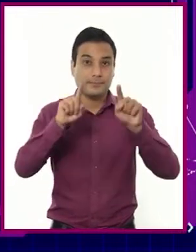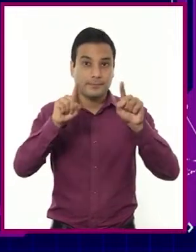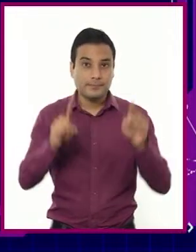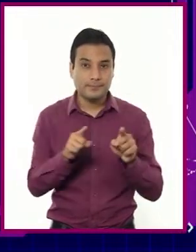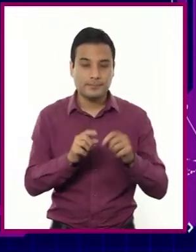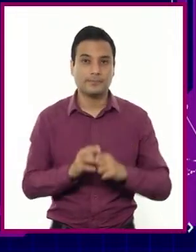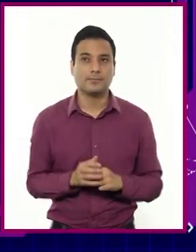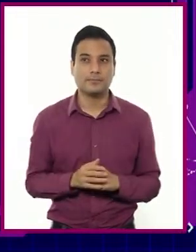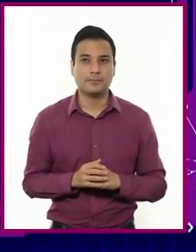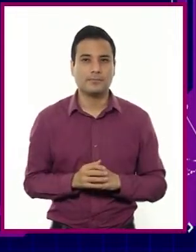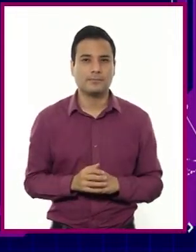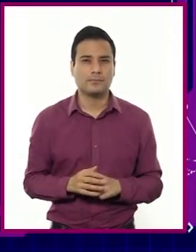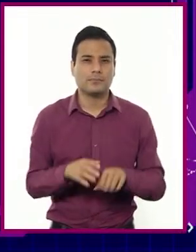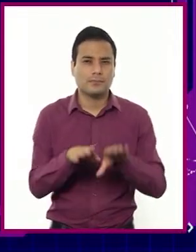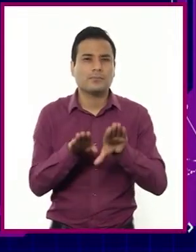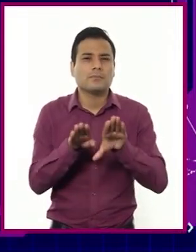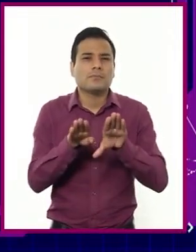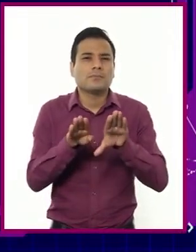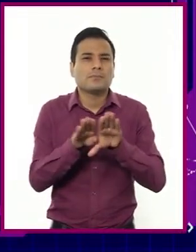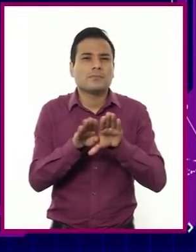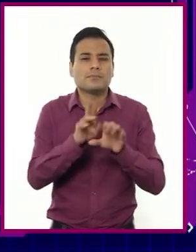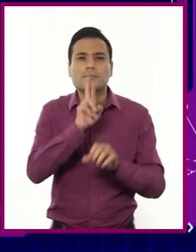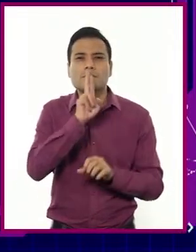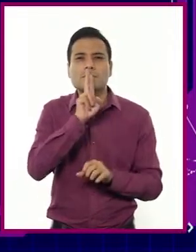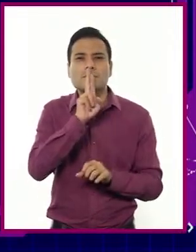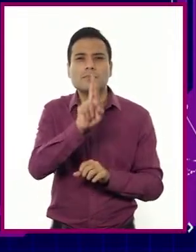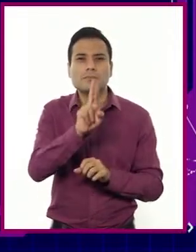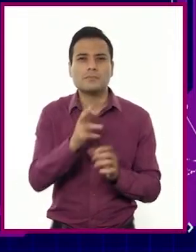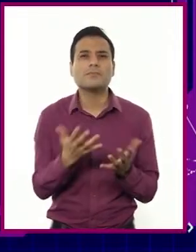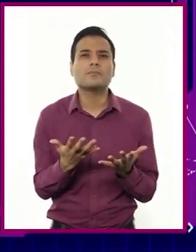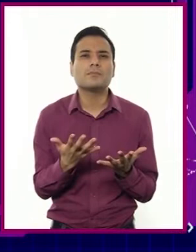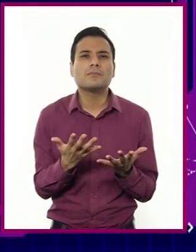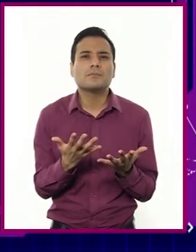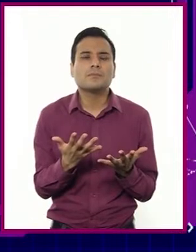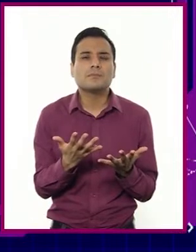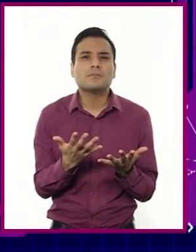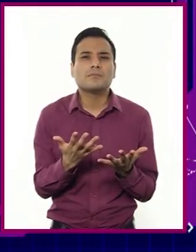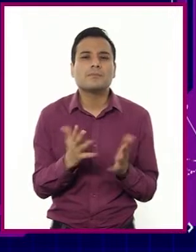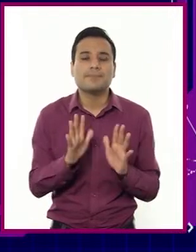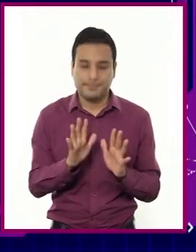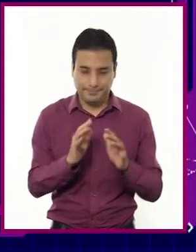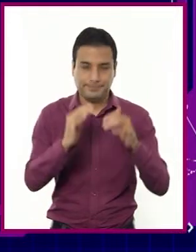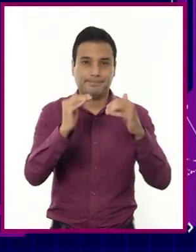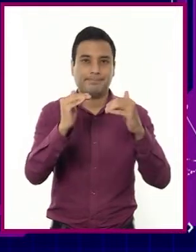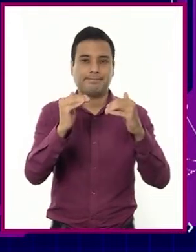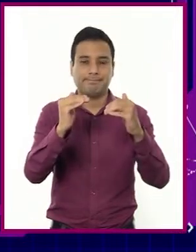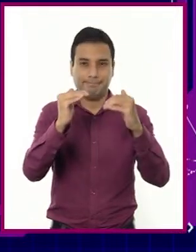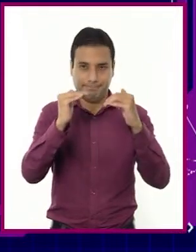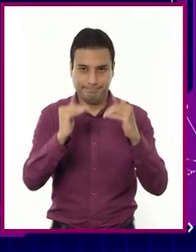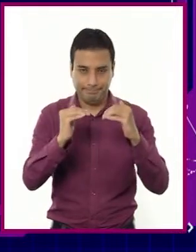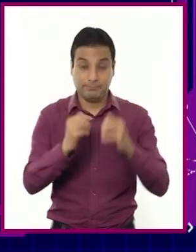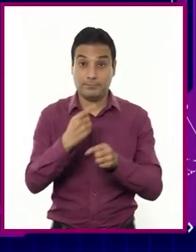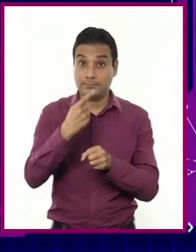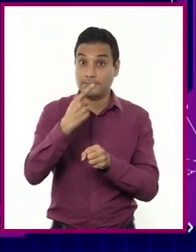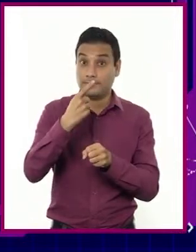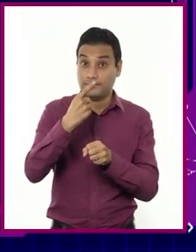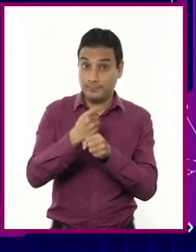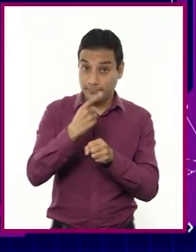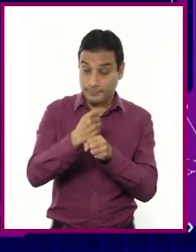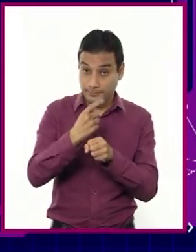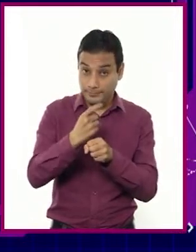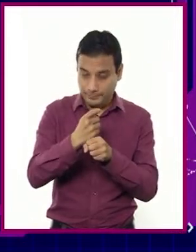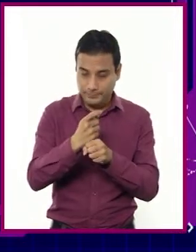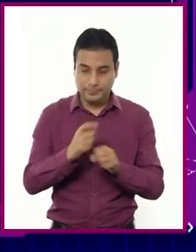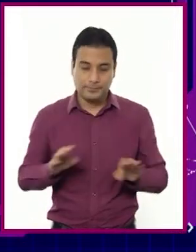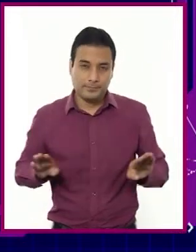la propiedad que debemos utilizar primero para resolver la ecuación? Exacto, la propiedad distributiva. Debemos